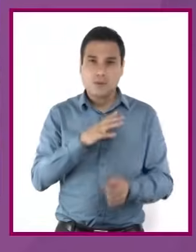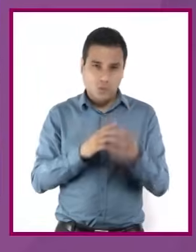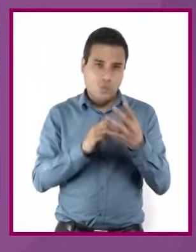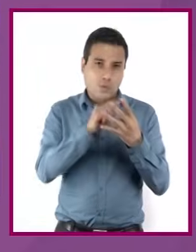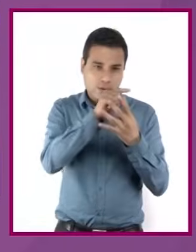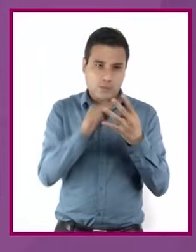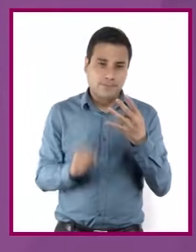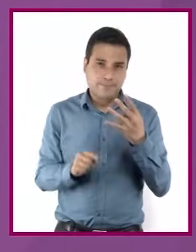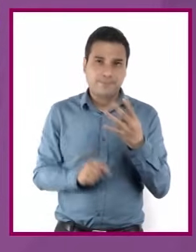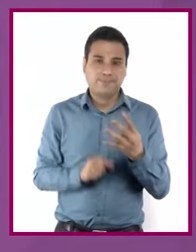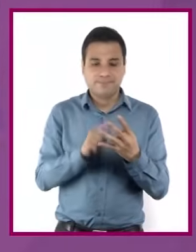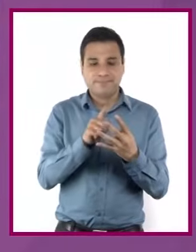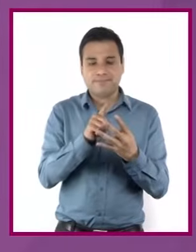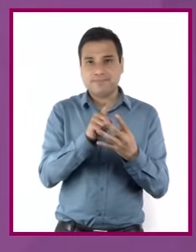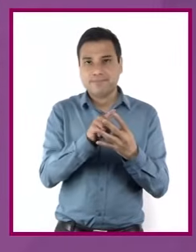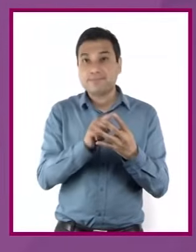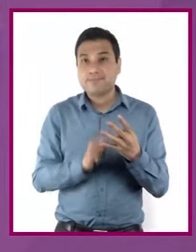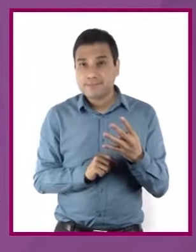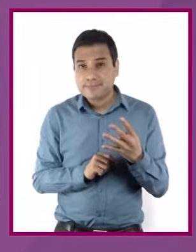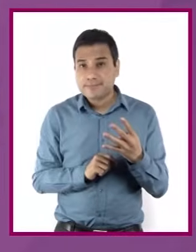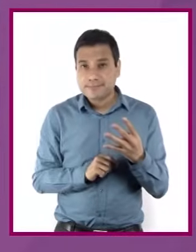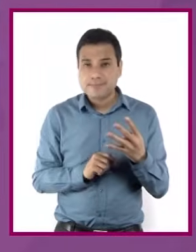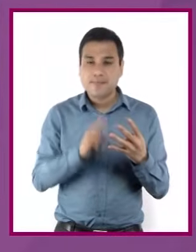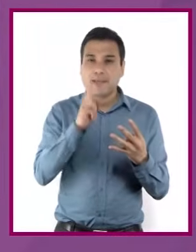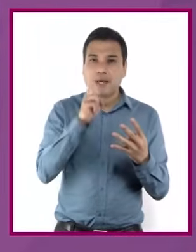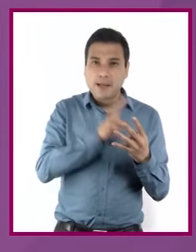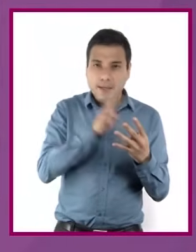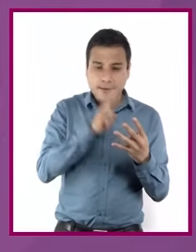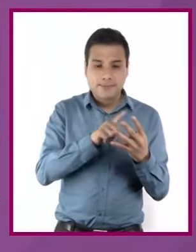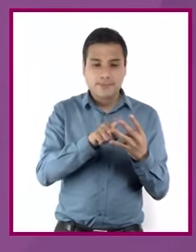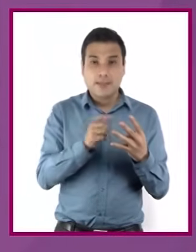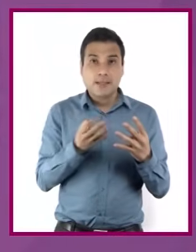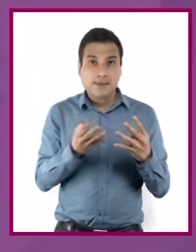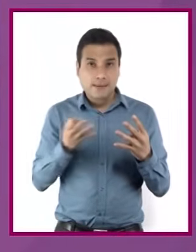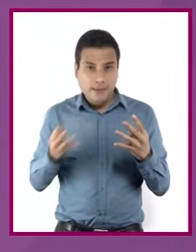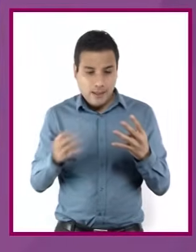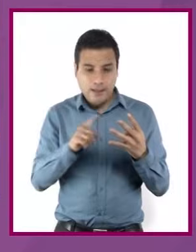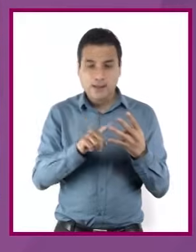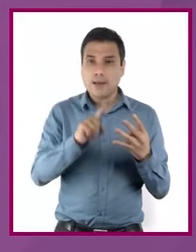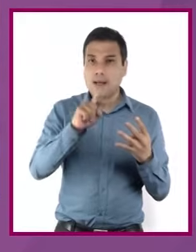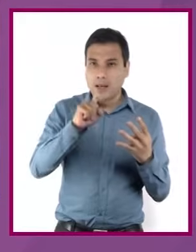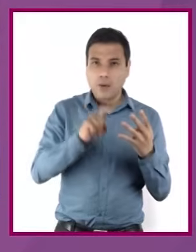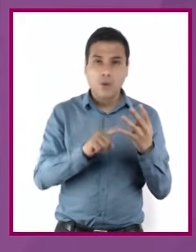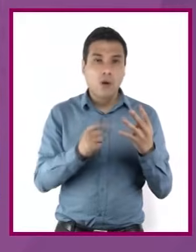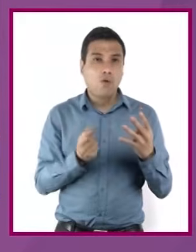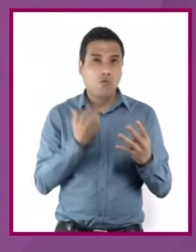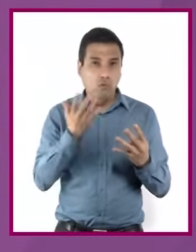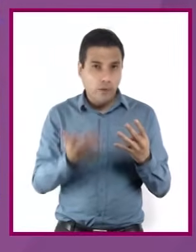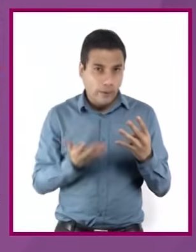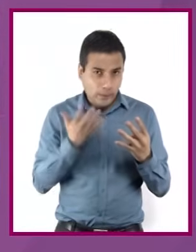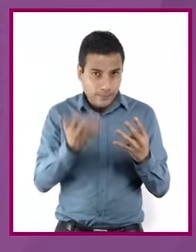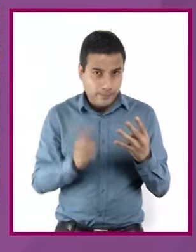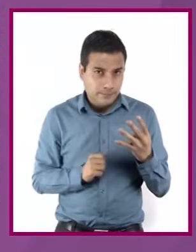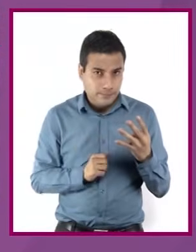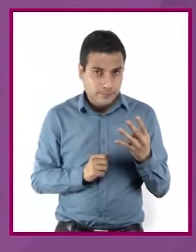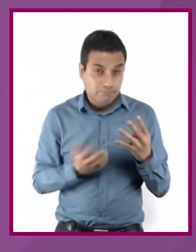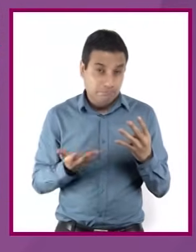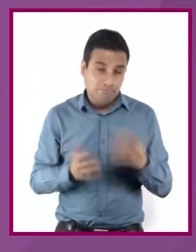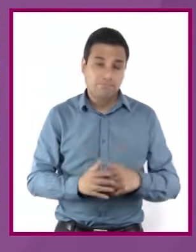Todo está formado por una mezcla de aire, tierra, agua y fuego.